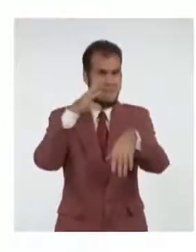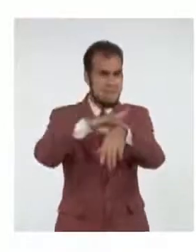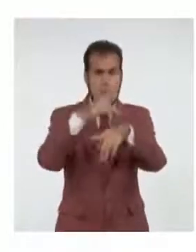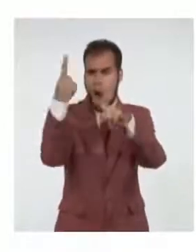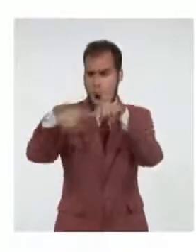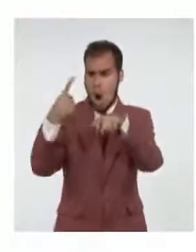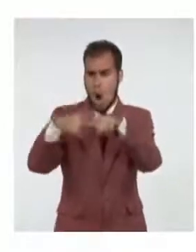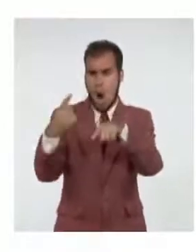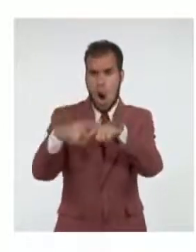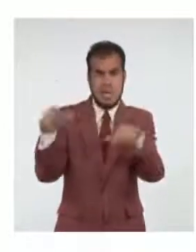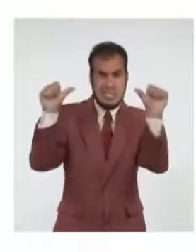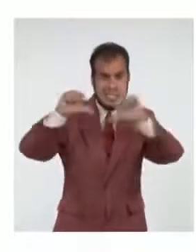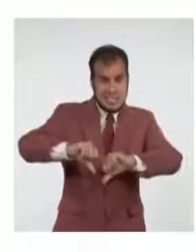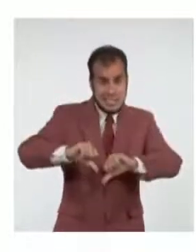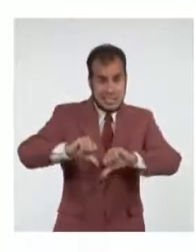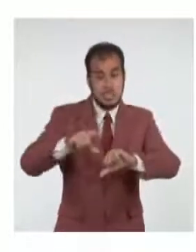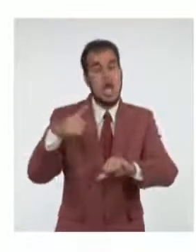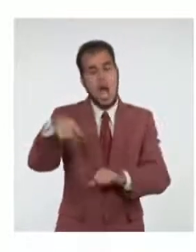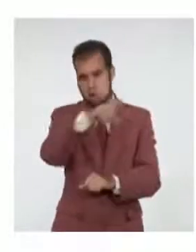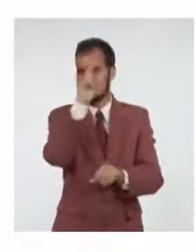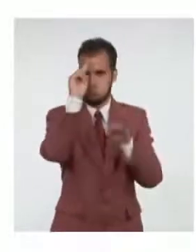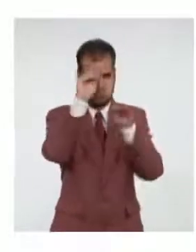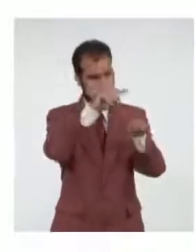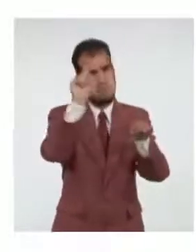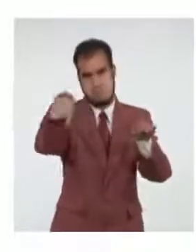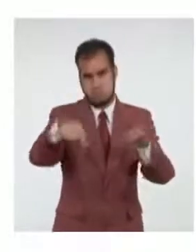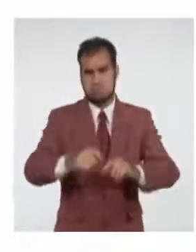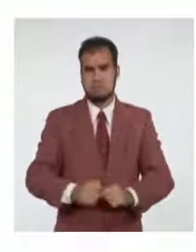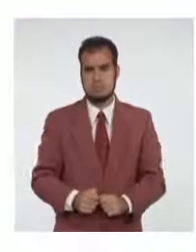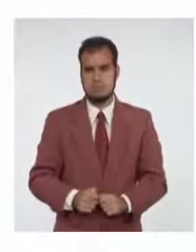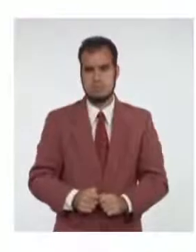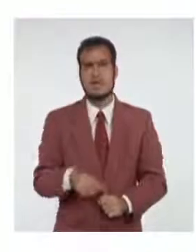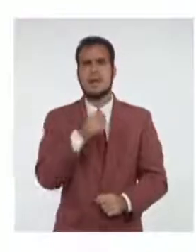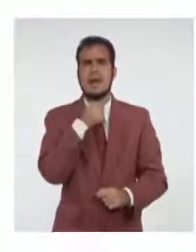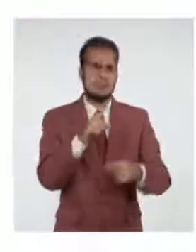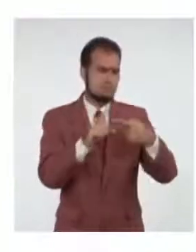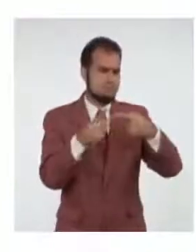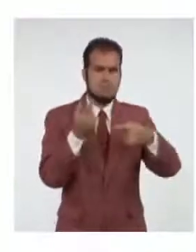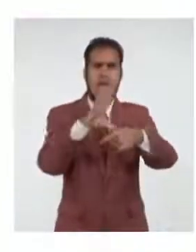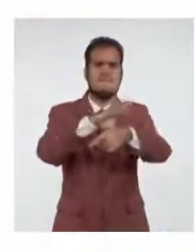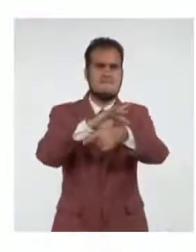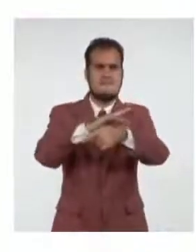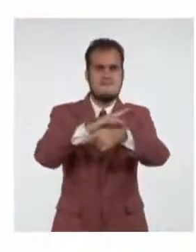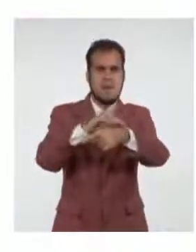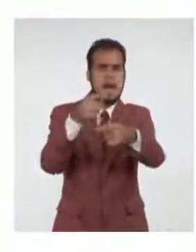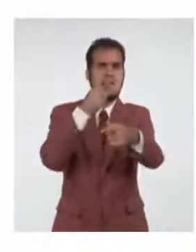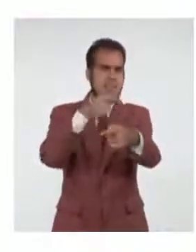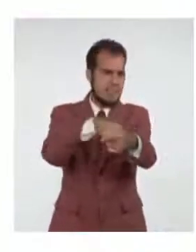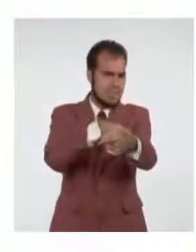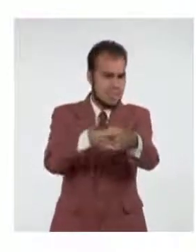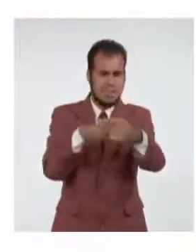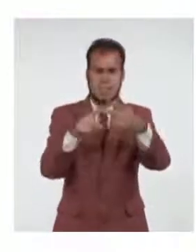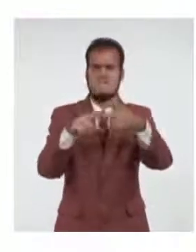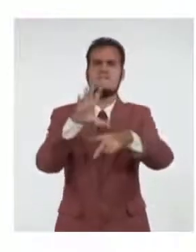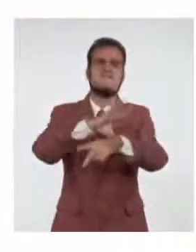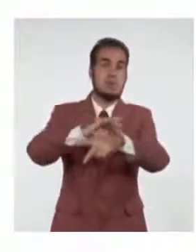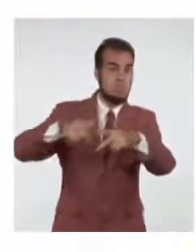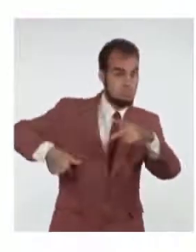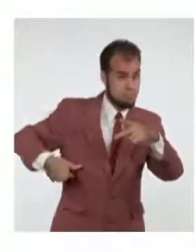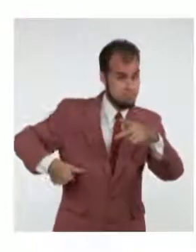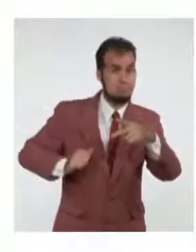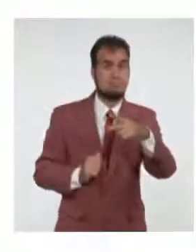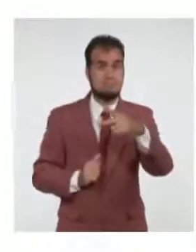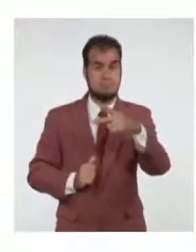hablando de diabetes mellitus, estamos en enfermedades renales en muchas ocasiones, a veces